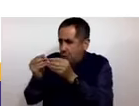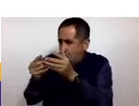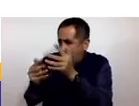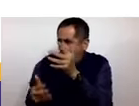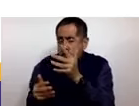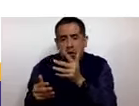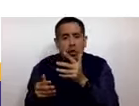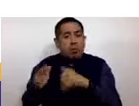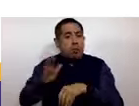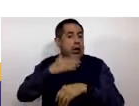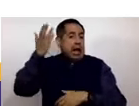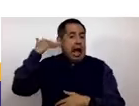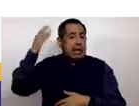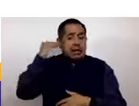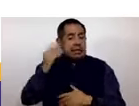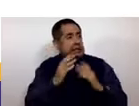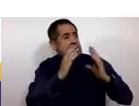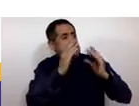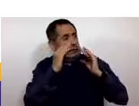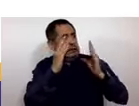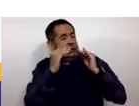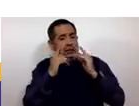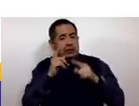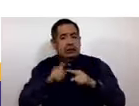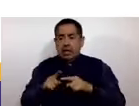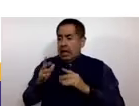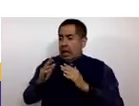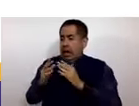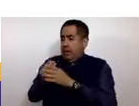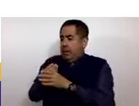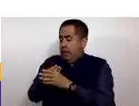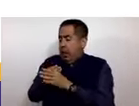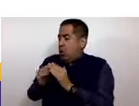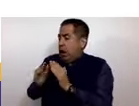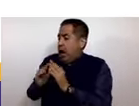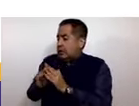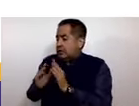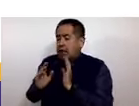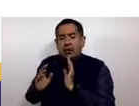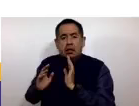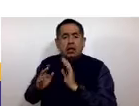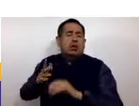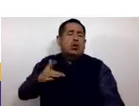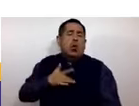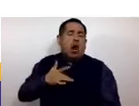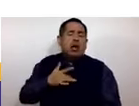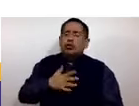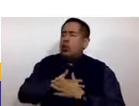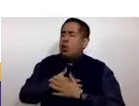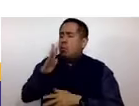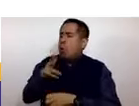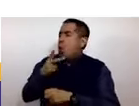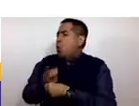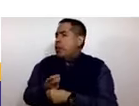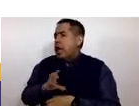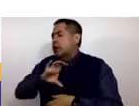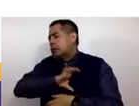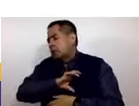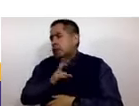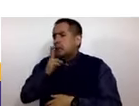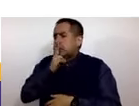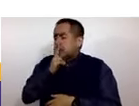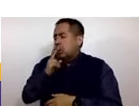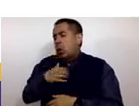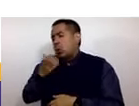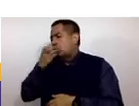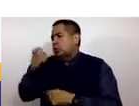han enseñado que lo que se hace en privado se hace por voluntad, por afecto o por